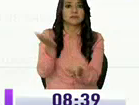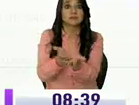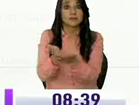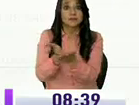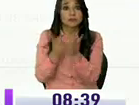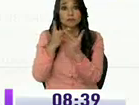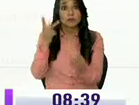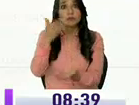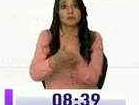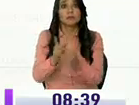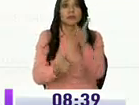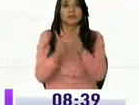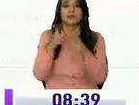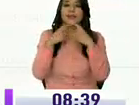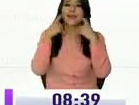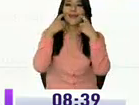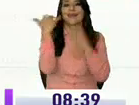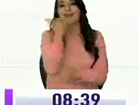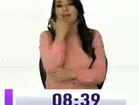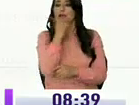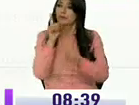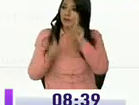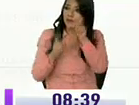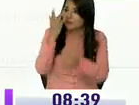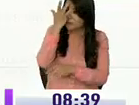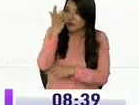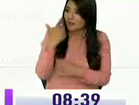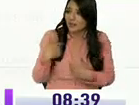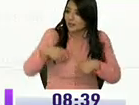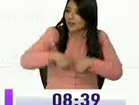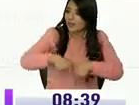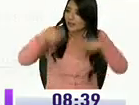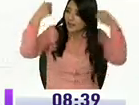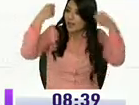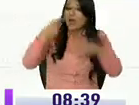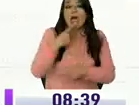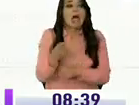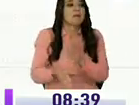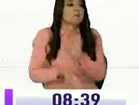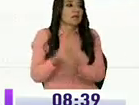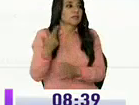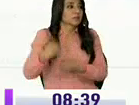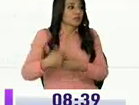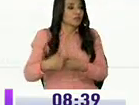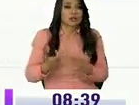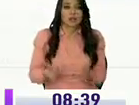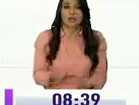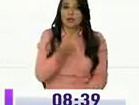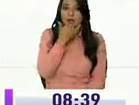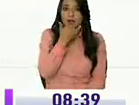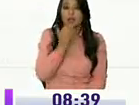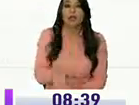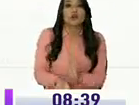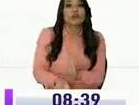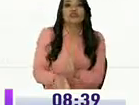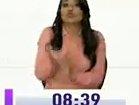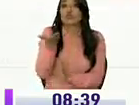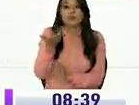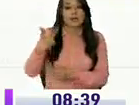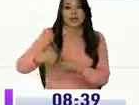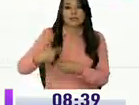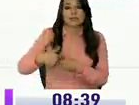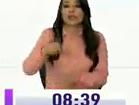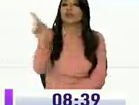la gente sonríe, muchachos sonreídos. Si le preguntamos por qué protesta, es no que está. Me subieron la gasolina. Y aquí hay un error, no es que se ha subido la gasolina. Hay que aclarar,